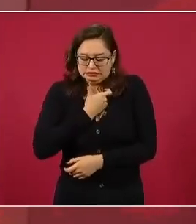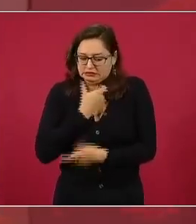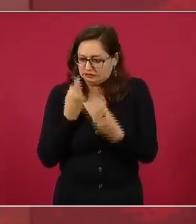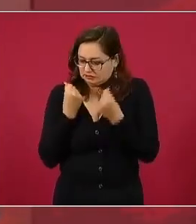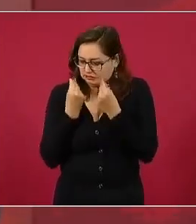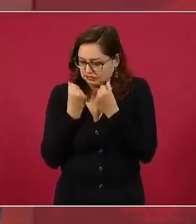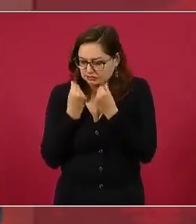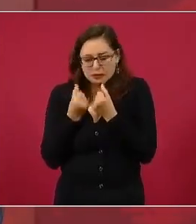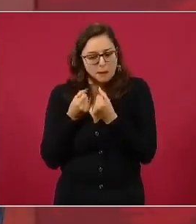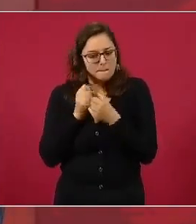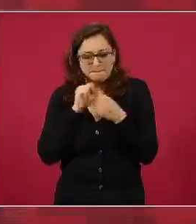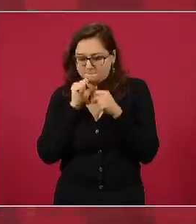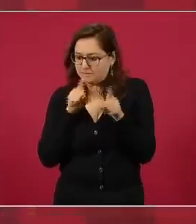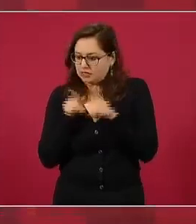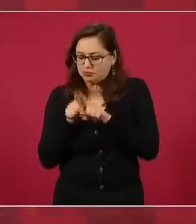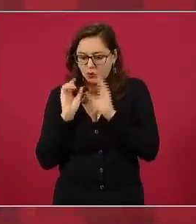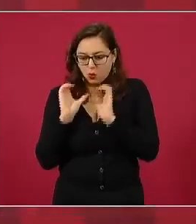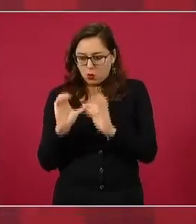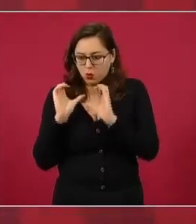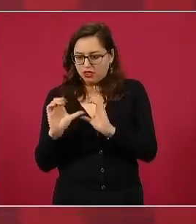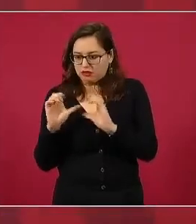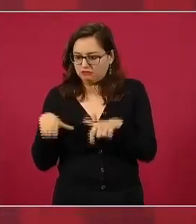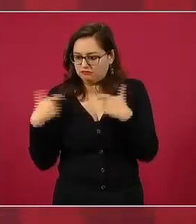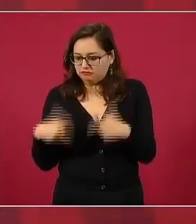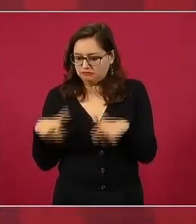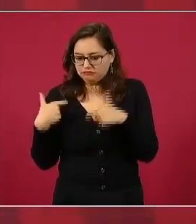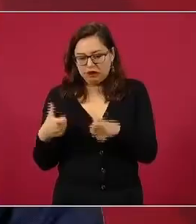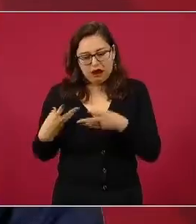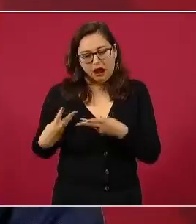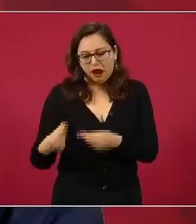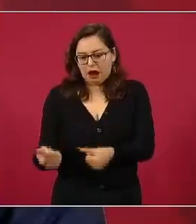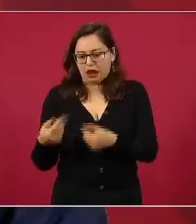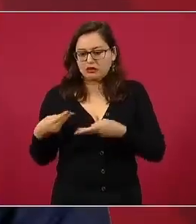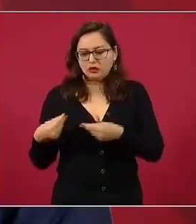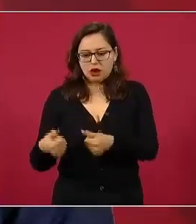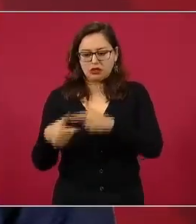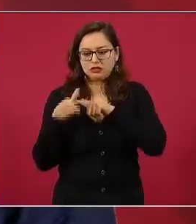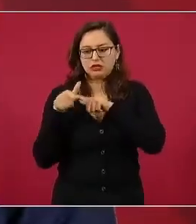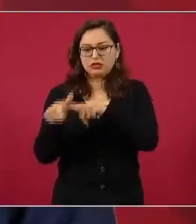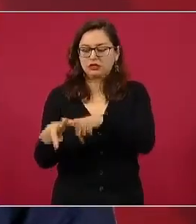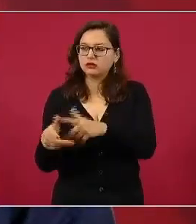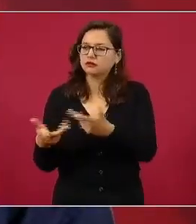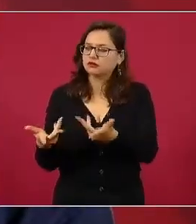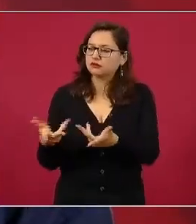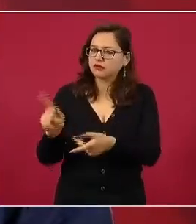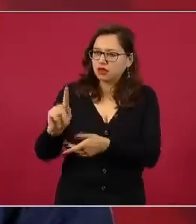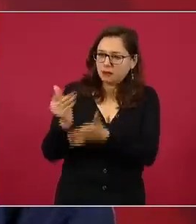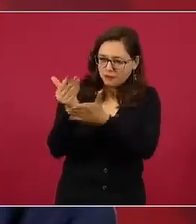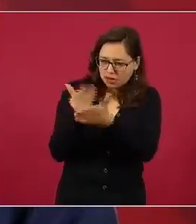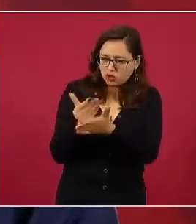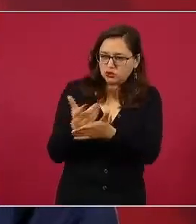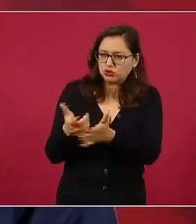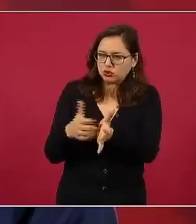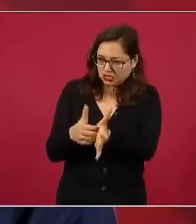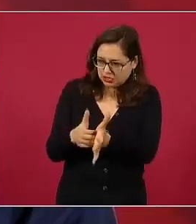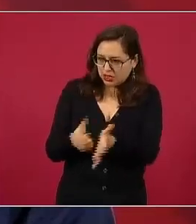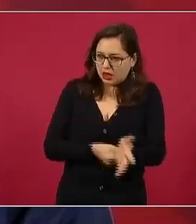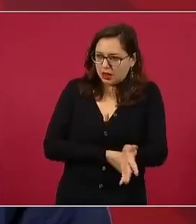y que se sigan dando la gran vida, ¿no? Porque no pudieron llevar a cabo un plan de austeridad